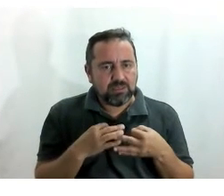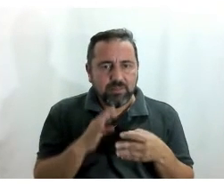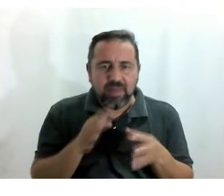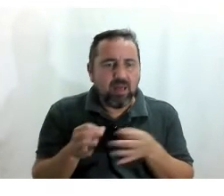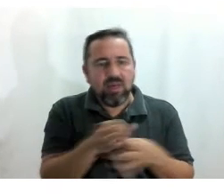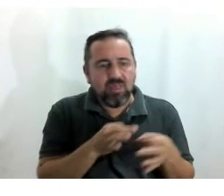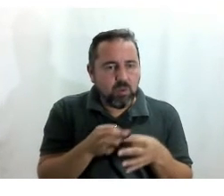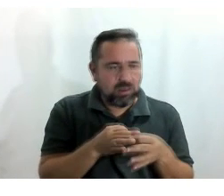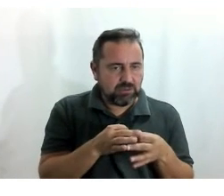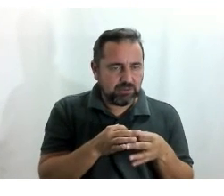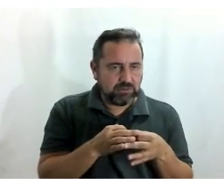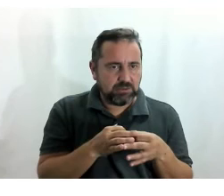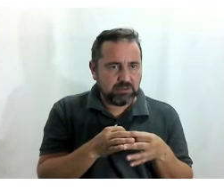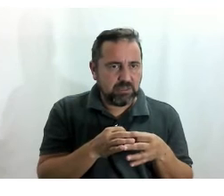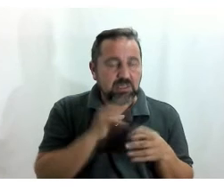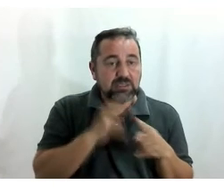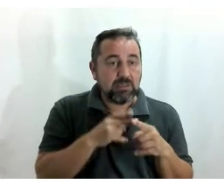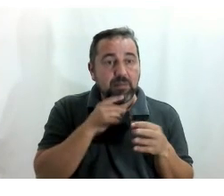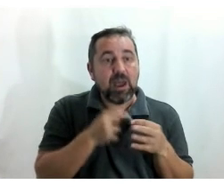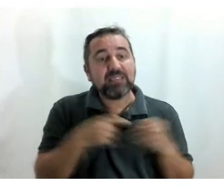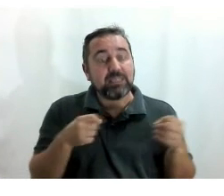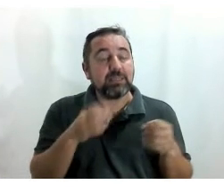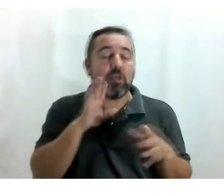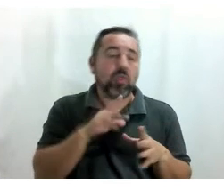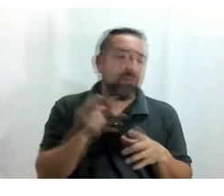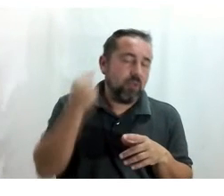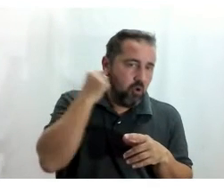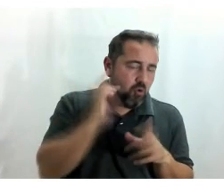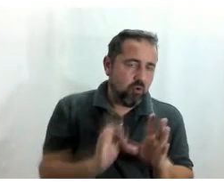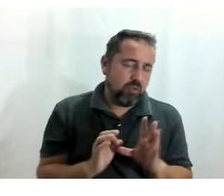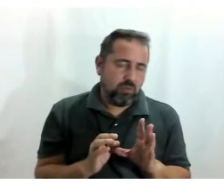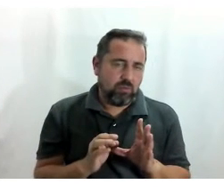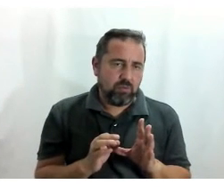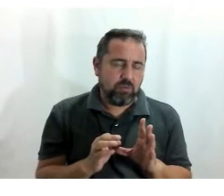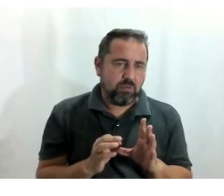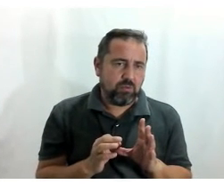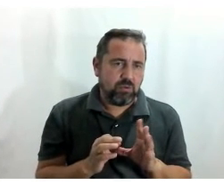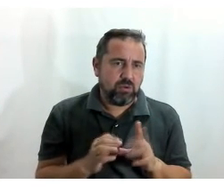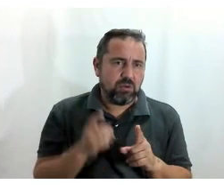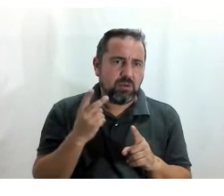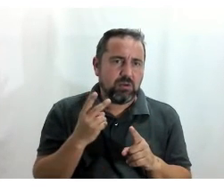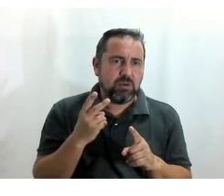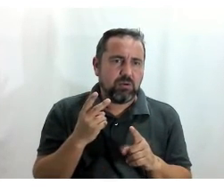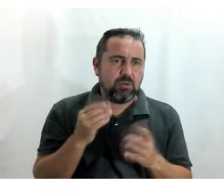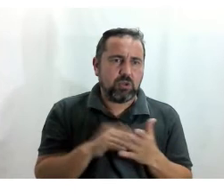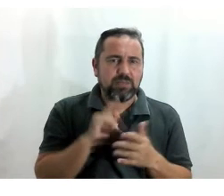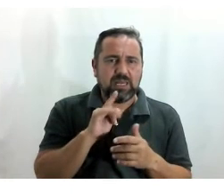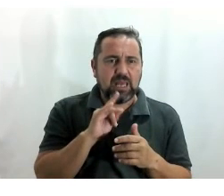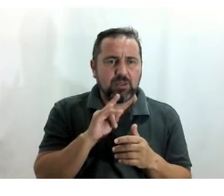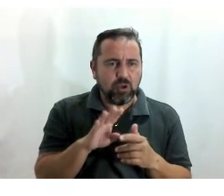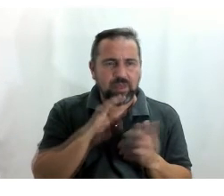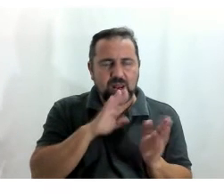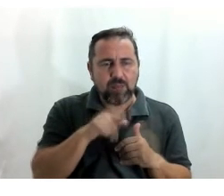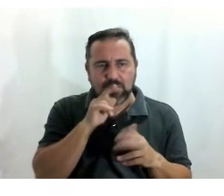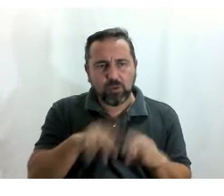células stem cell en oídos, ¿vale? Empezó en el 2014, la última